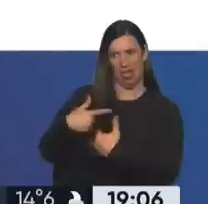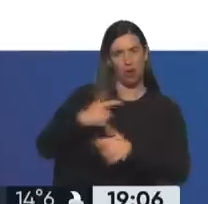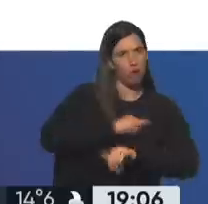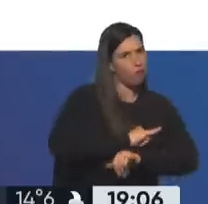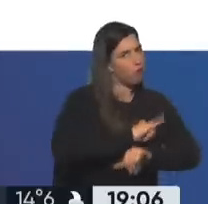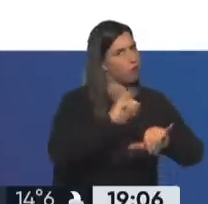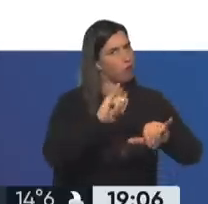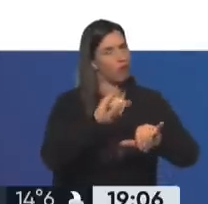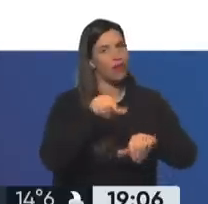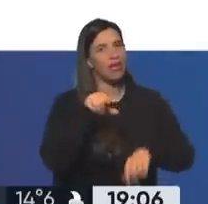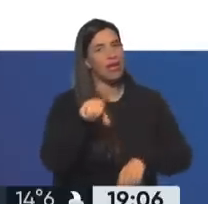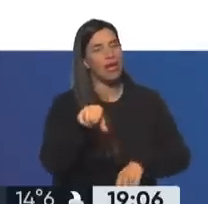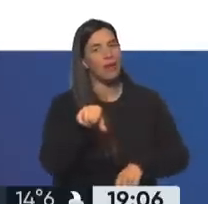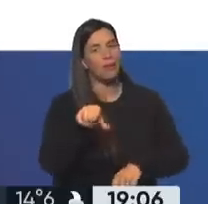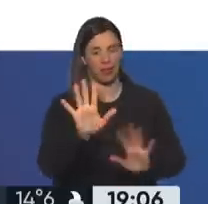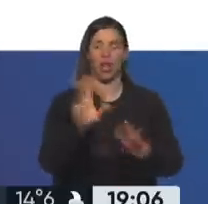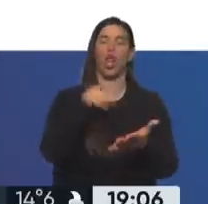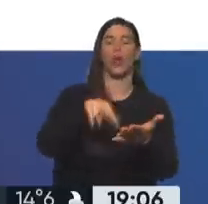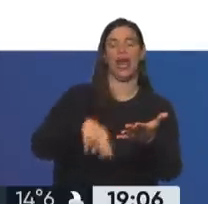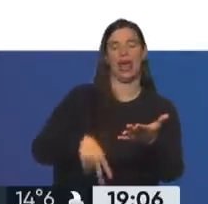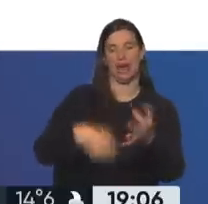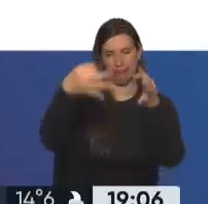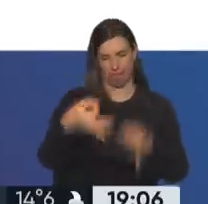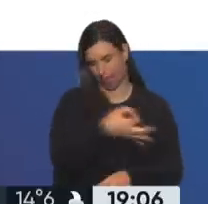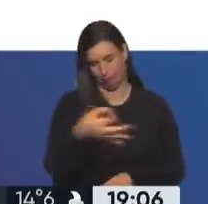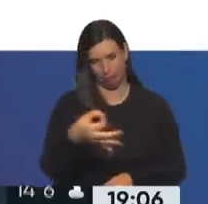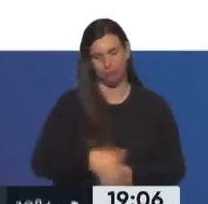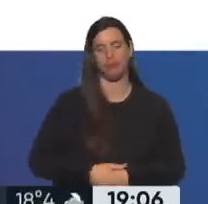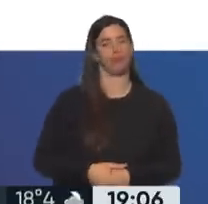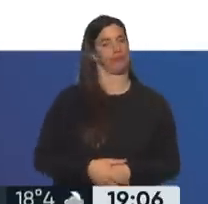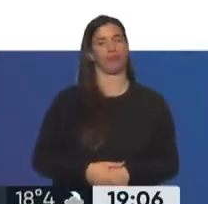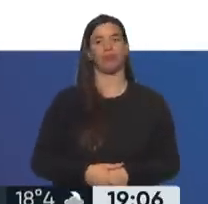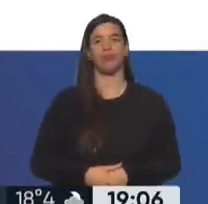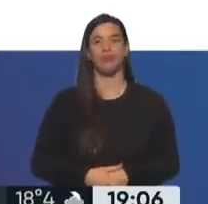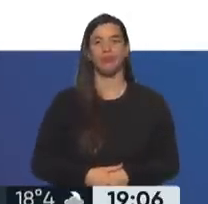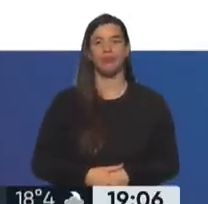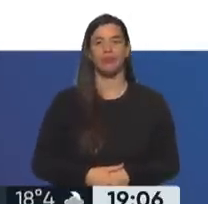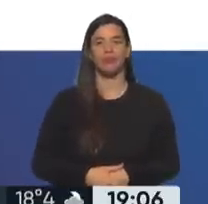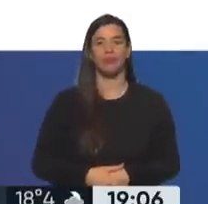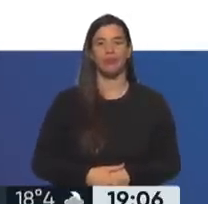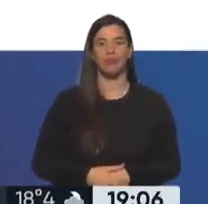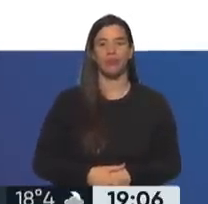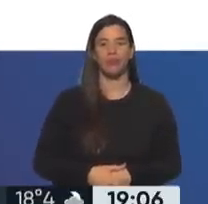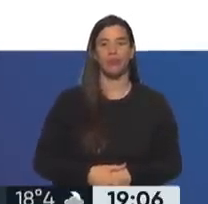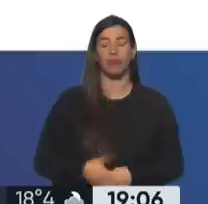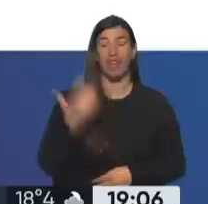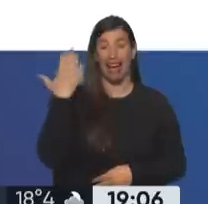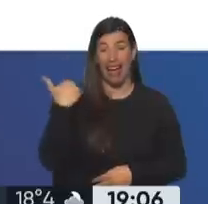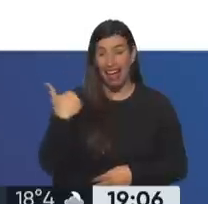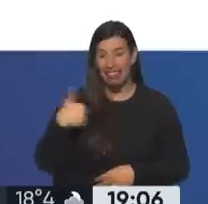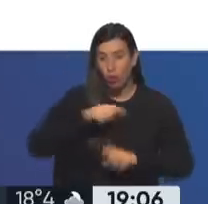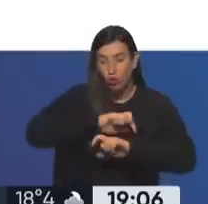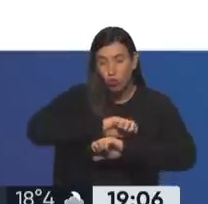muchacha, bueno, lo voy a leer textual para no conjeturar. Ha habido una trascendencia de prensa